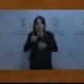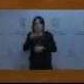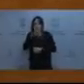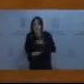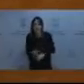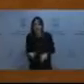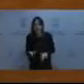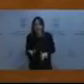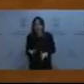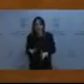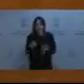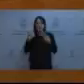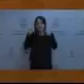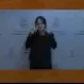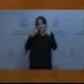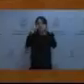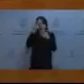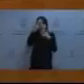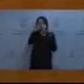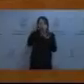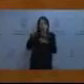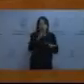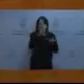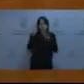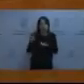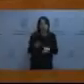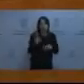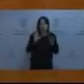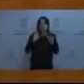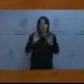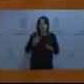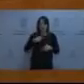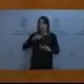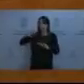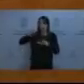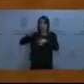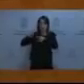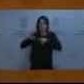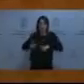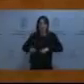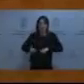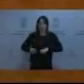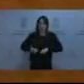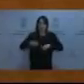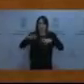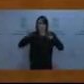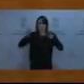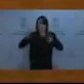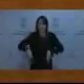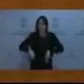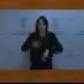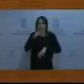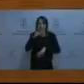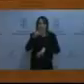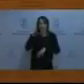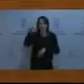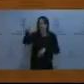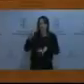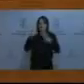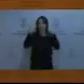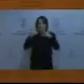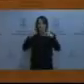vamos, que no lo contratarían en ninguna tómbola al señor consejero para vendernos el plan de salud mental que nos intentó